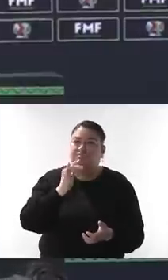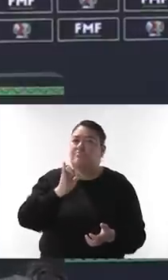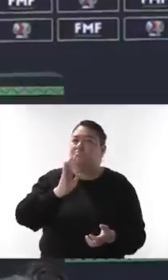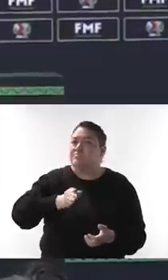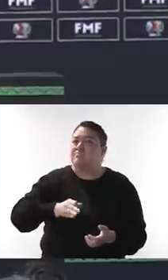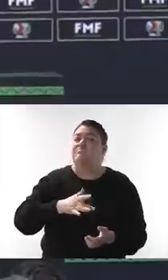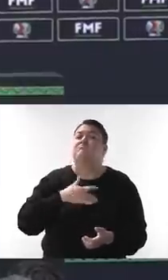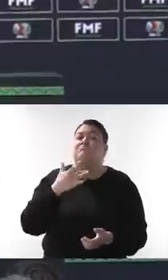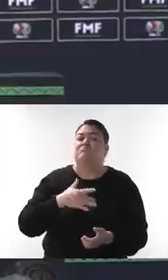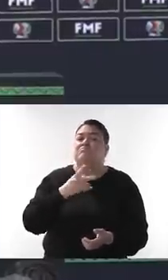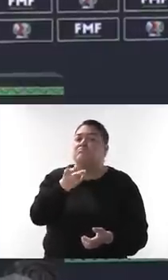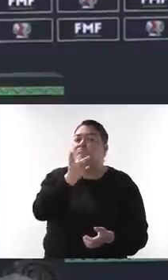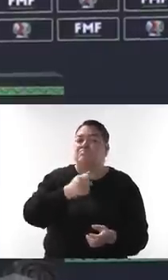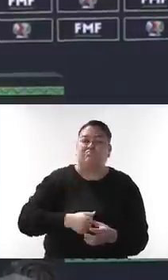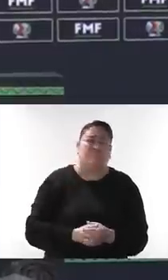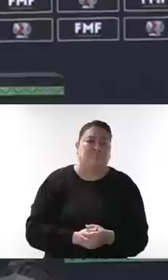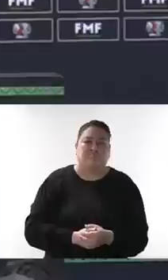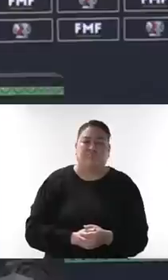bueno a las decisiones?